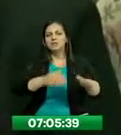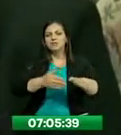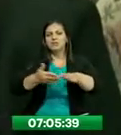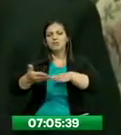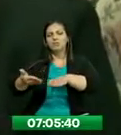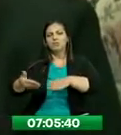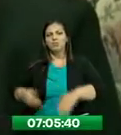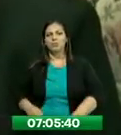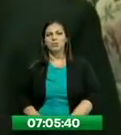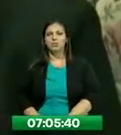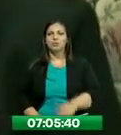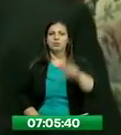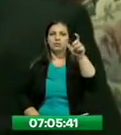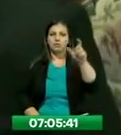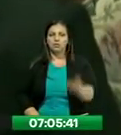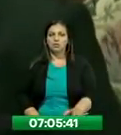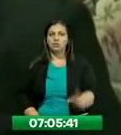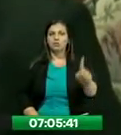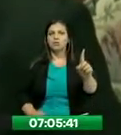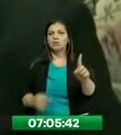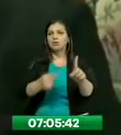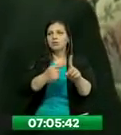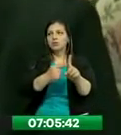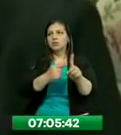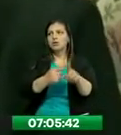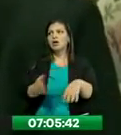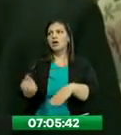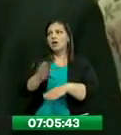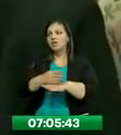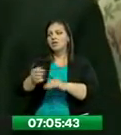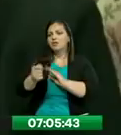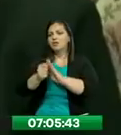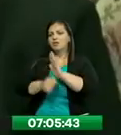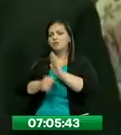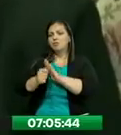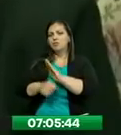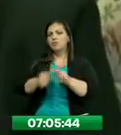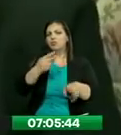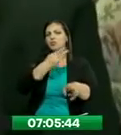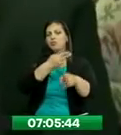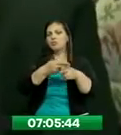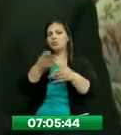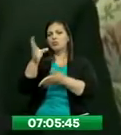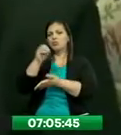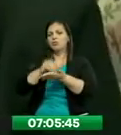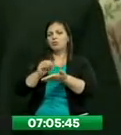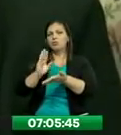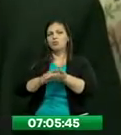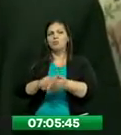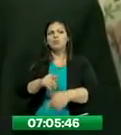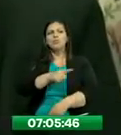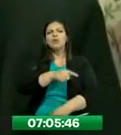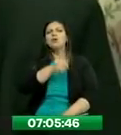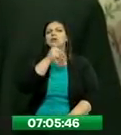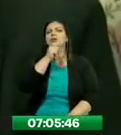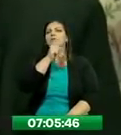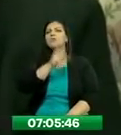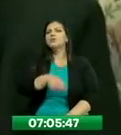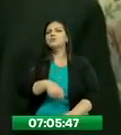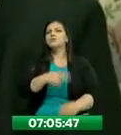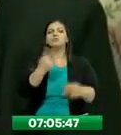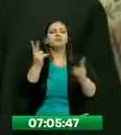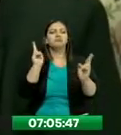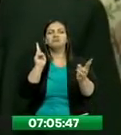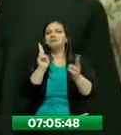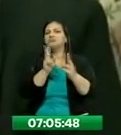persona incluida en la lista de la Defensoría del Pueblo cuyo nombre no lo encontramos en ninguna institución, que no está